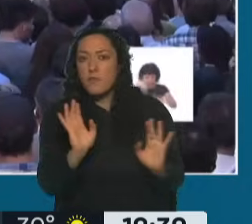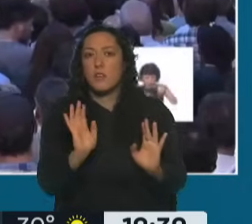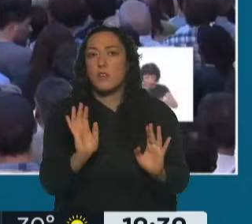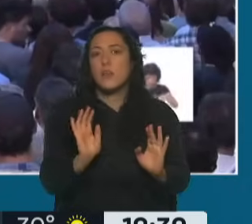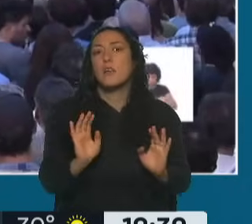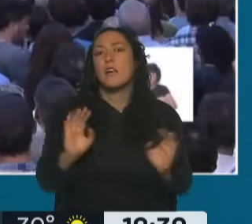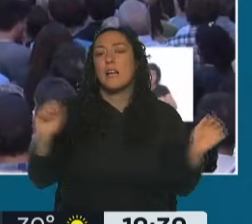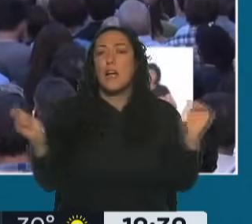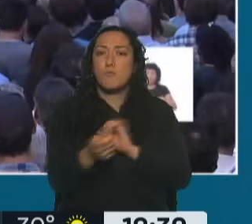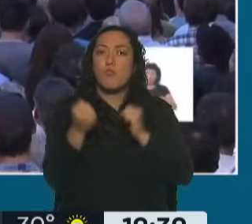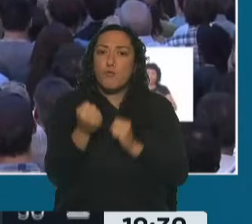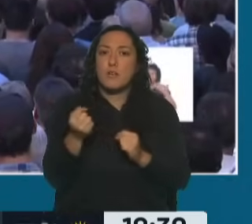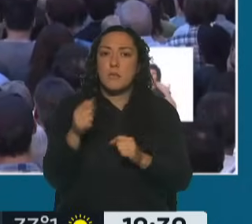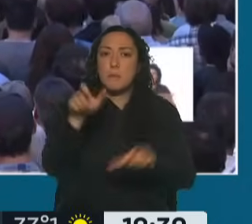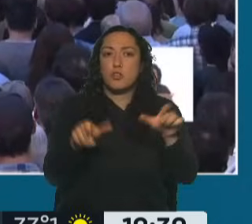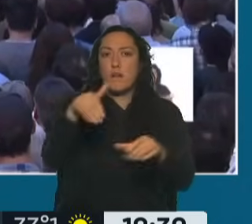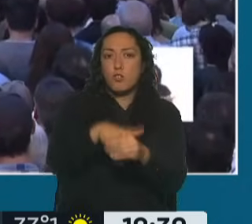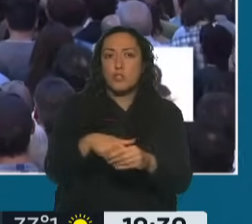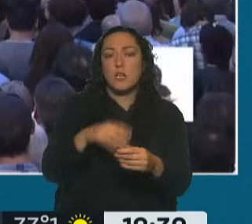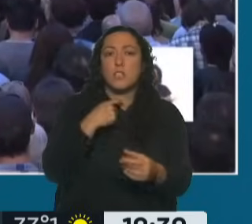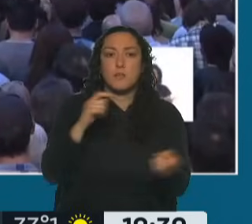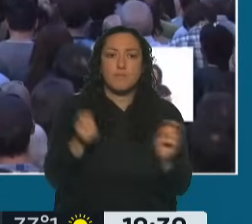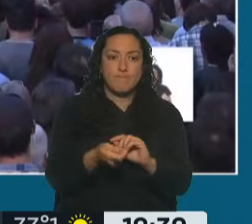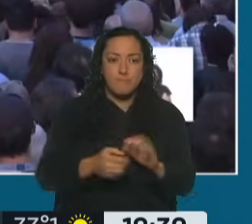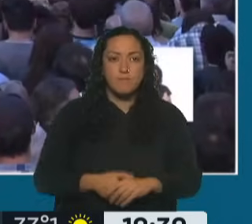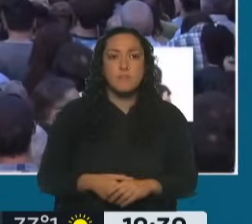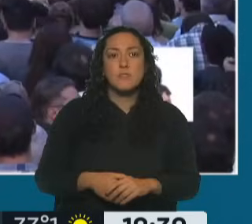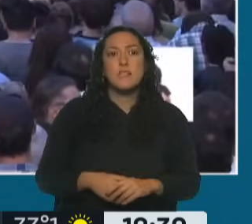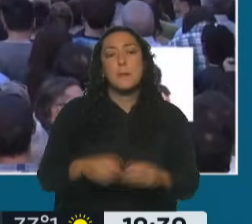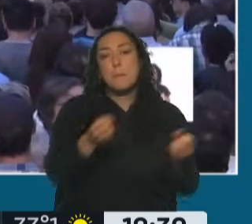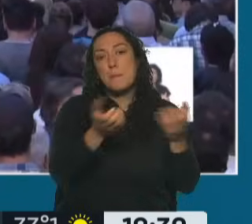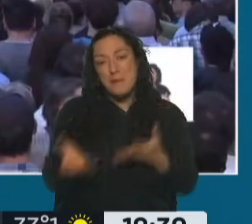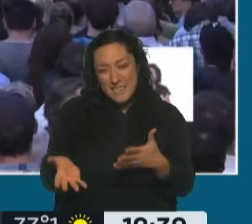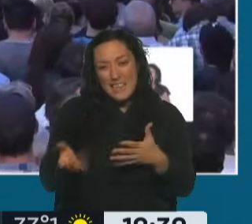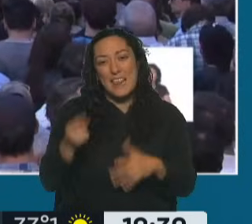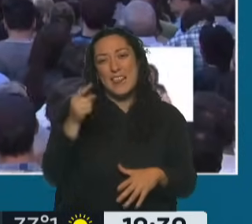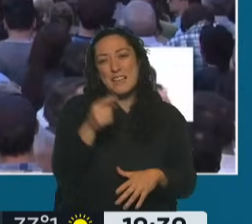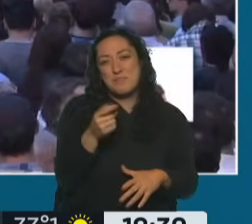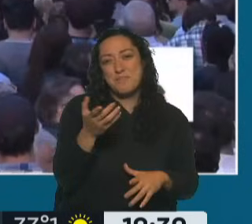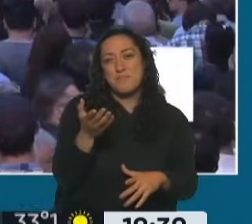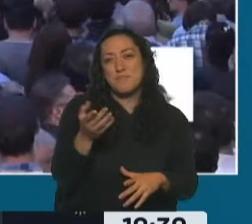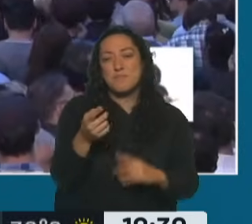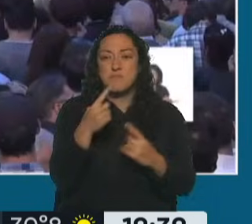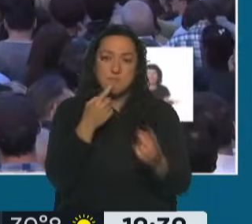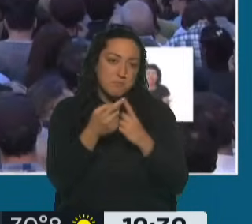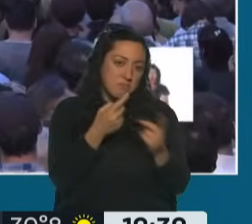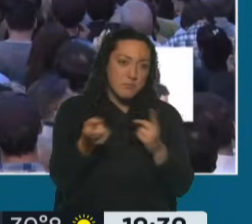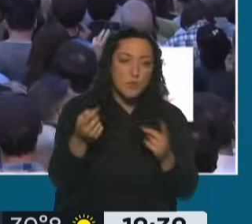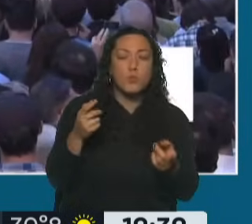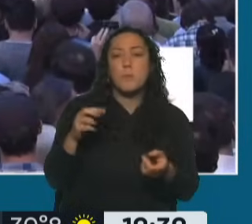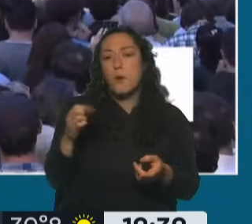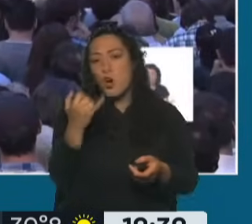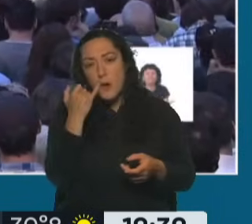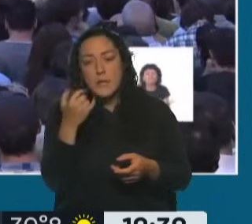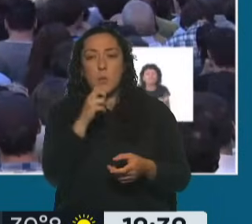buscaba. Te quiero decir bienvenida siempre, Sheila. Gracias. Muchísimas gracias. Gracias, Horacio. Que nos explicaba Raúl las preguntas de Paul y